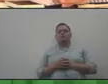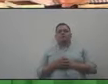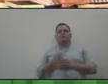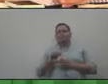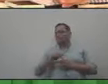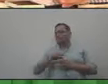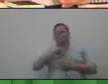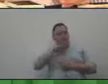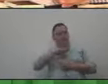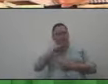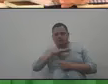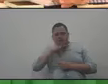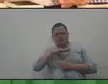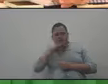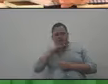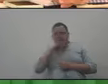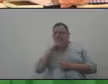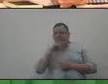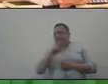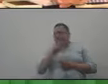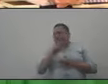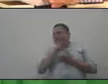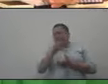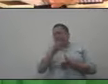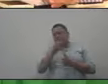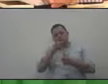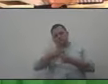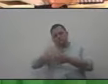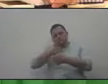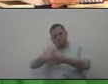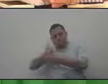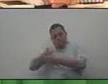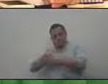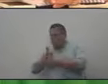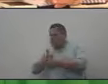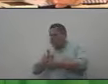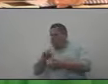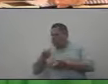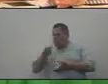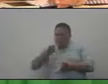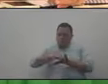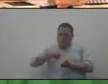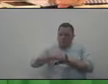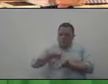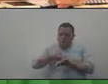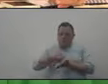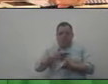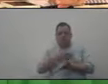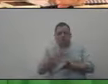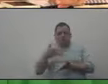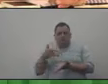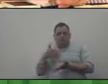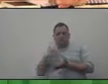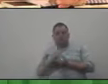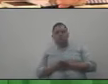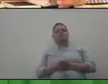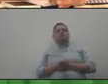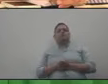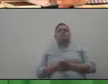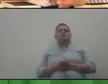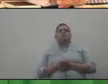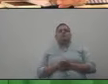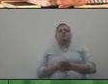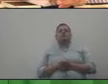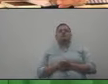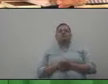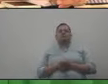insuficiente verdaderamente el valor por unidad de pago por capitación que se hace al servicio